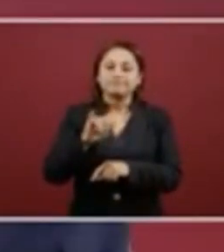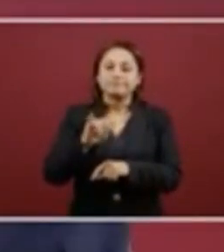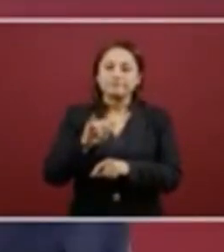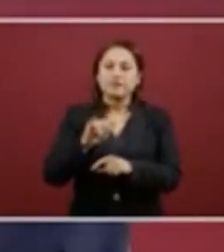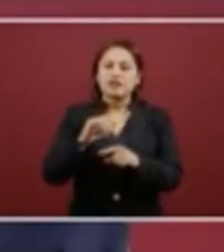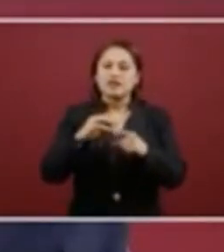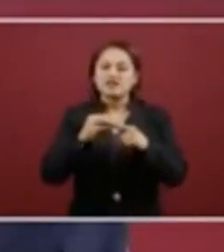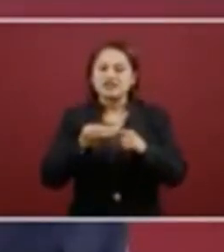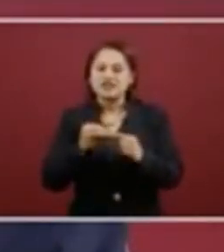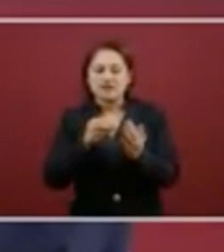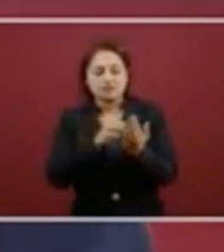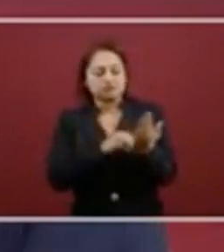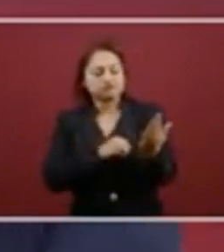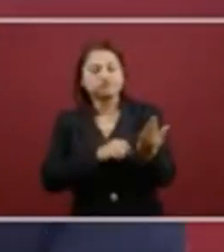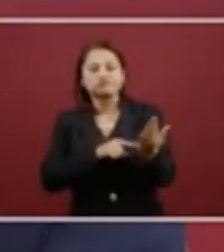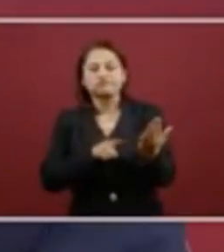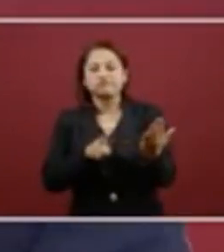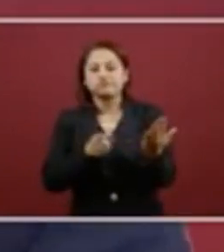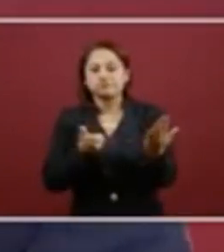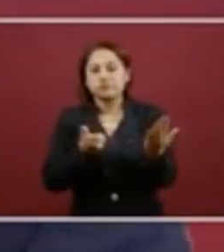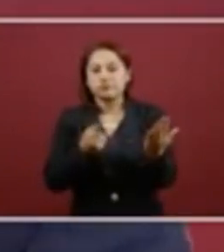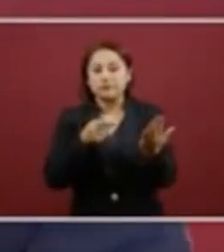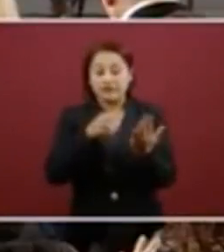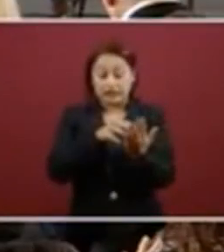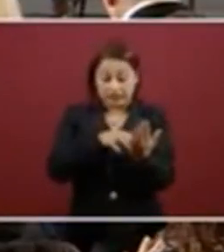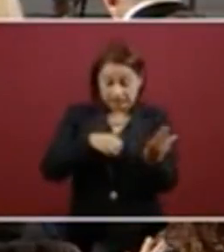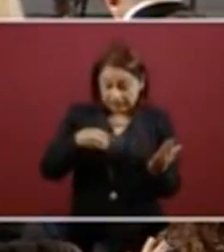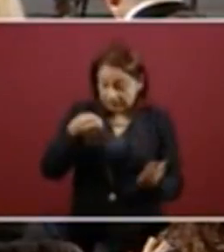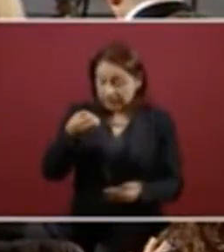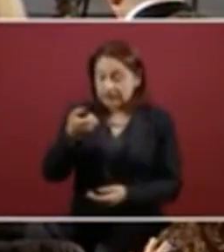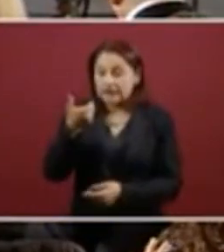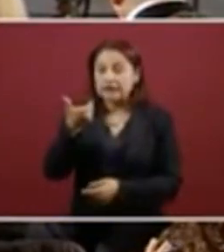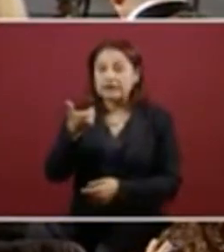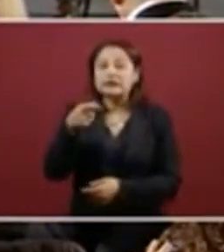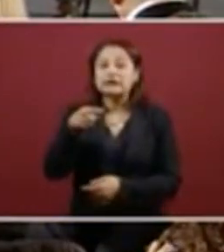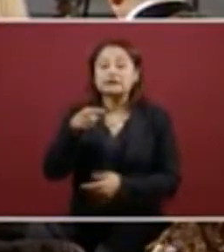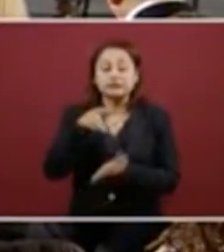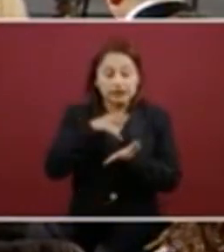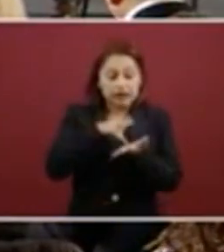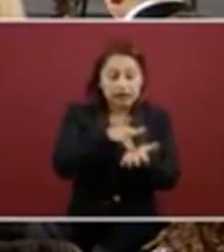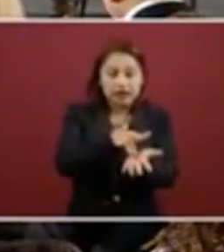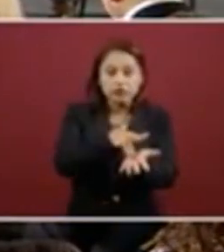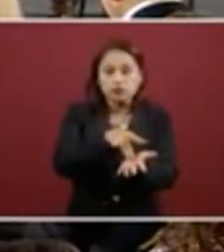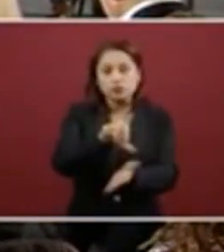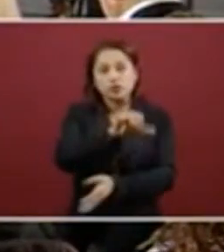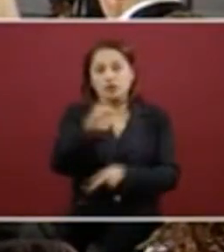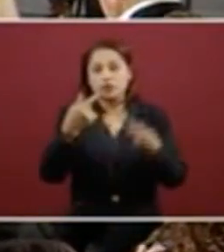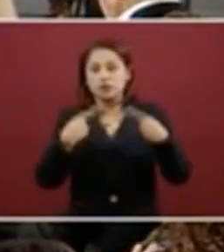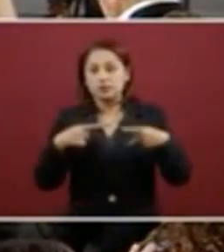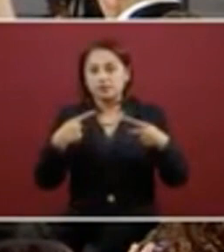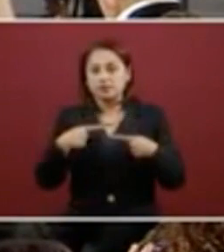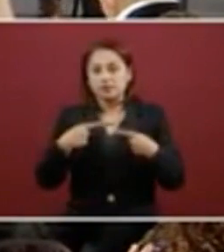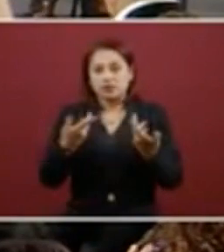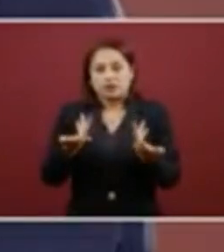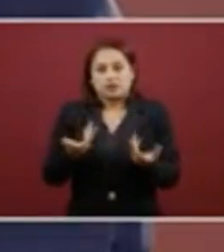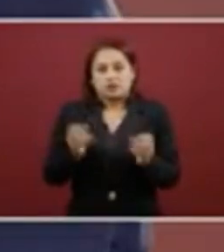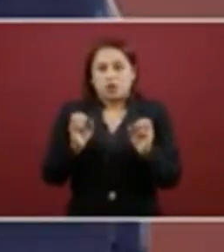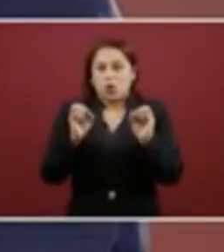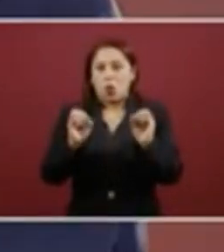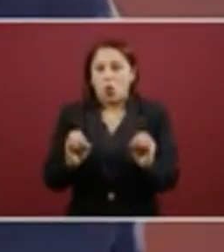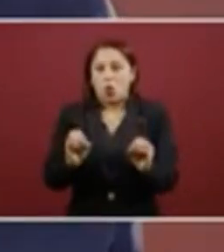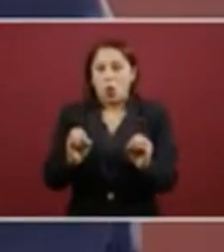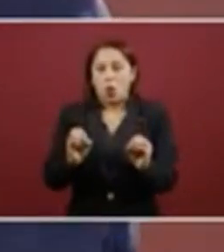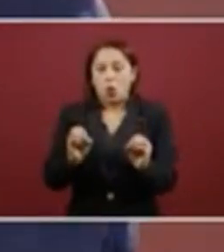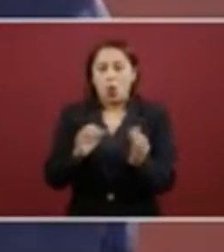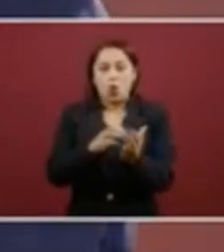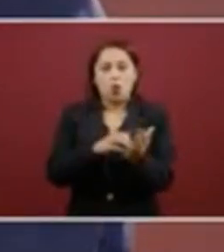billones se va para deuda, ¿no? Uh-huh. Y a qué plazos. Y también en qué proyectos productivos se van a